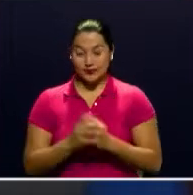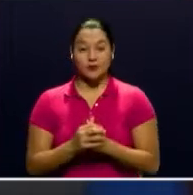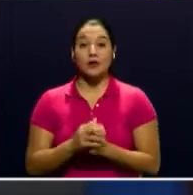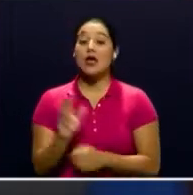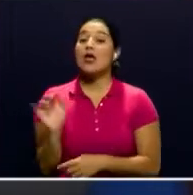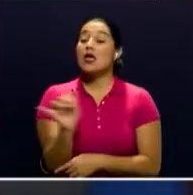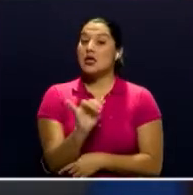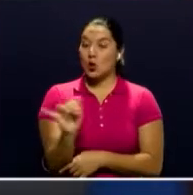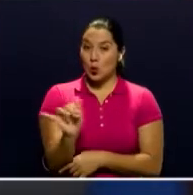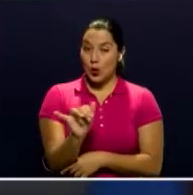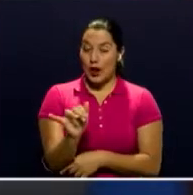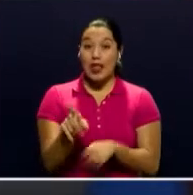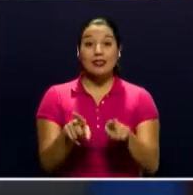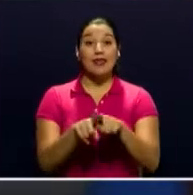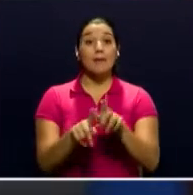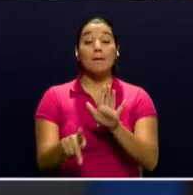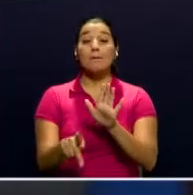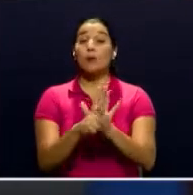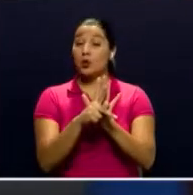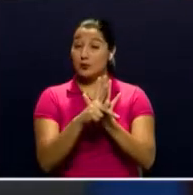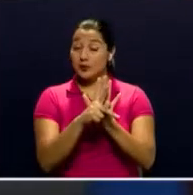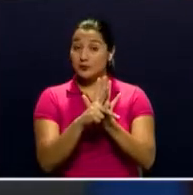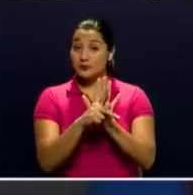línea se está prohibiendo